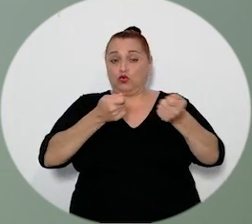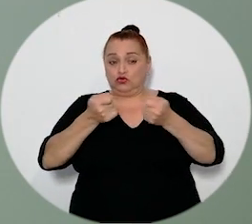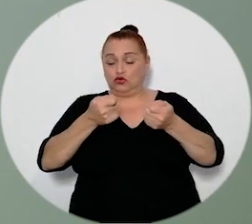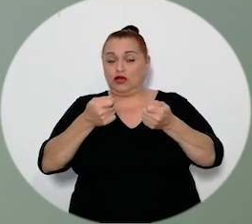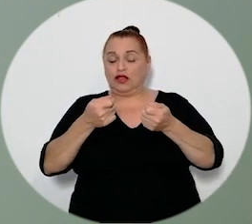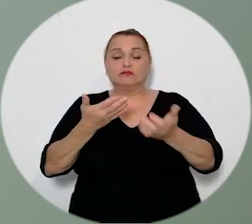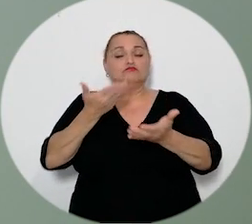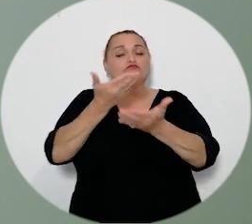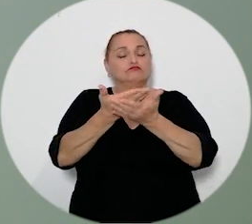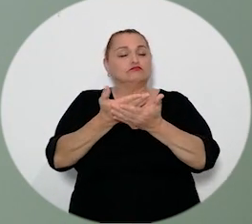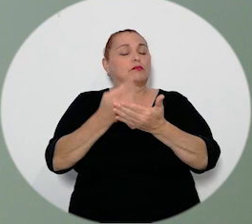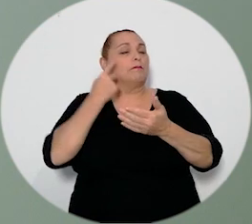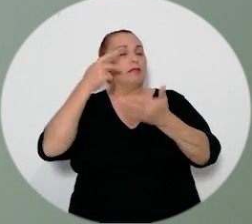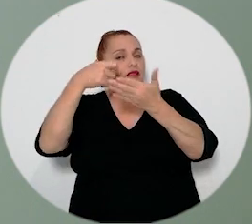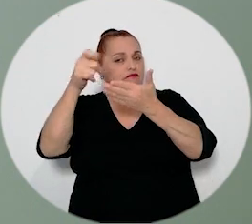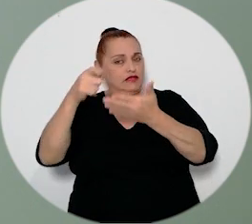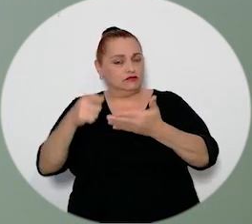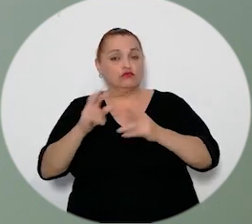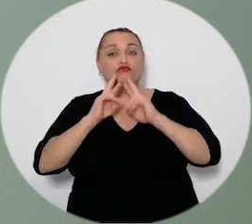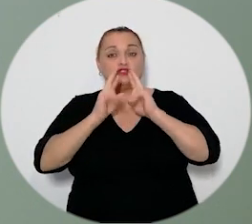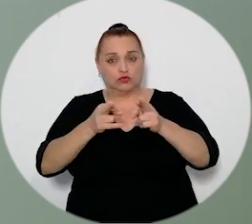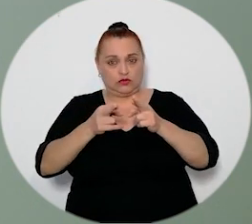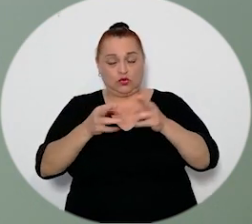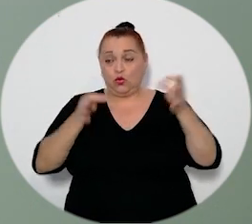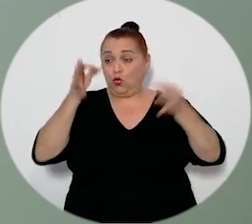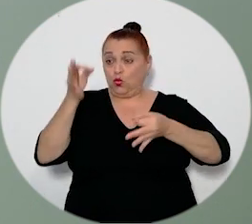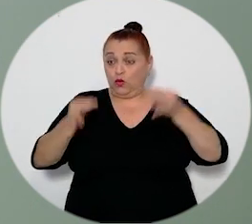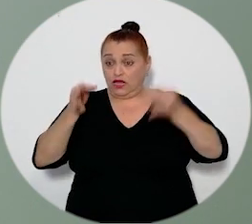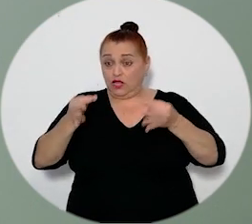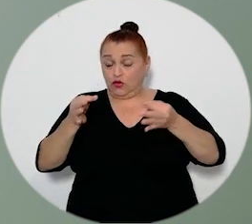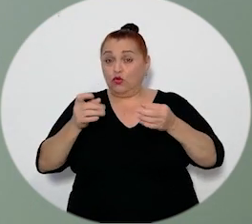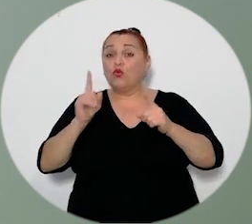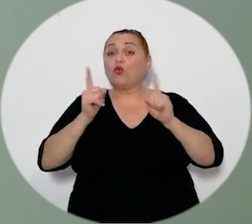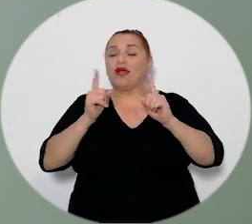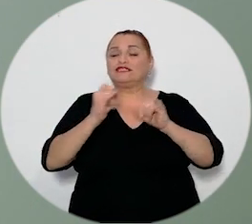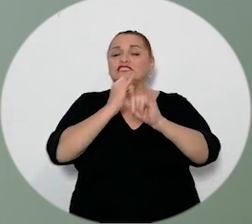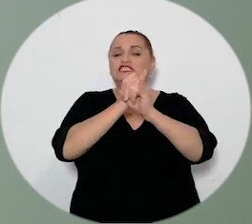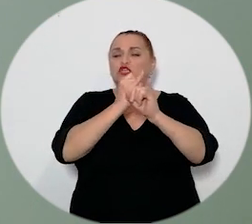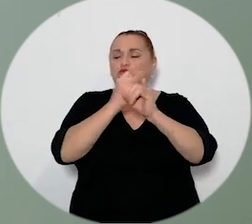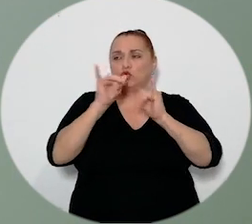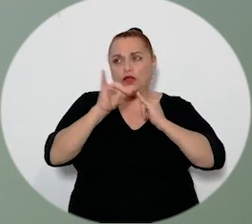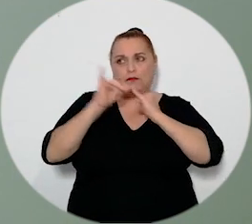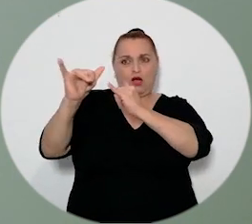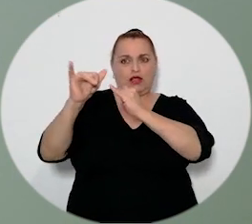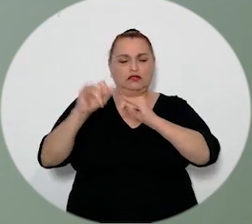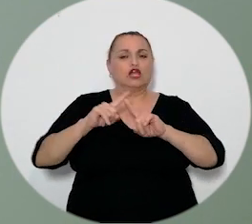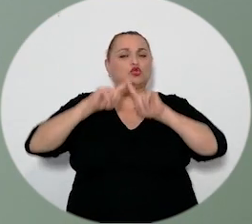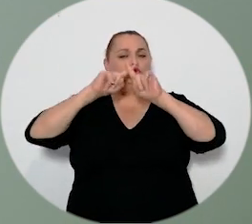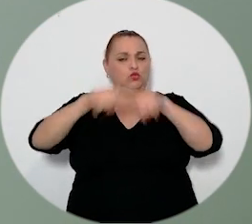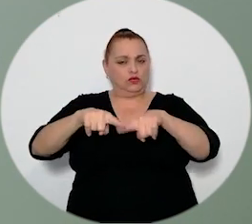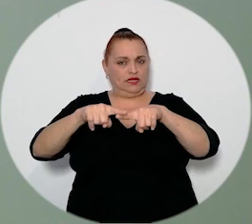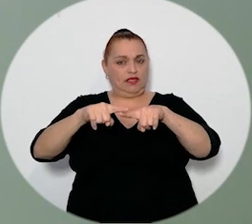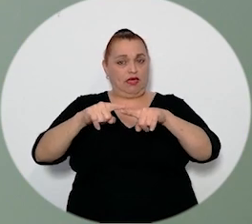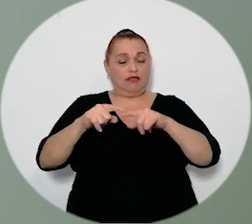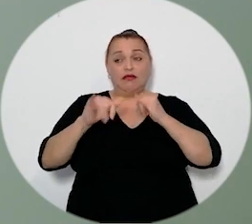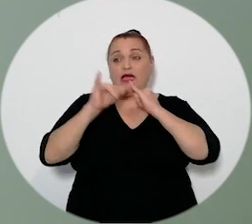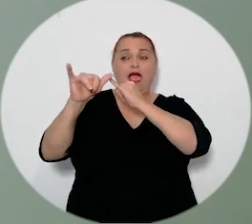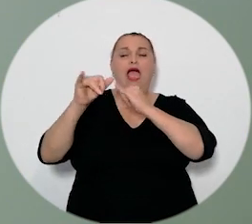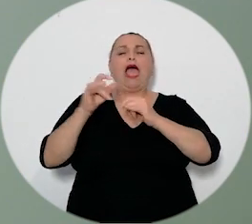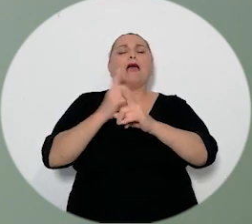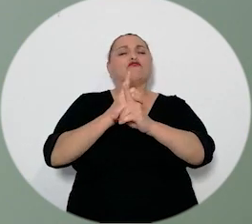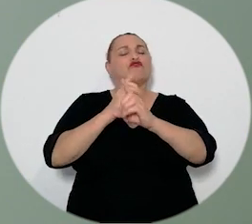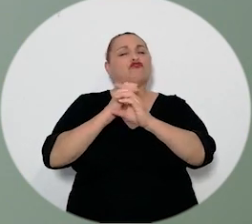a su verificación y resultados. Entre los de tipo jurídico se encuentran los institutos de demanda de nulidad y recurso de apelación